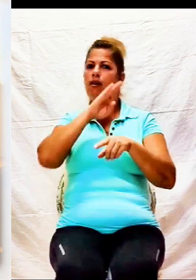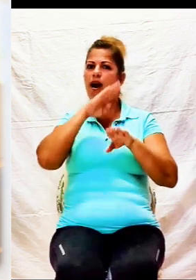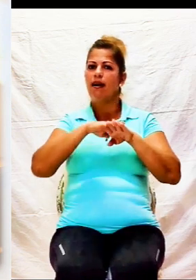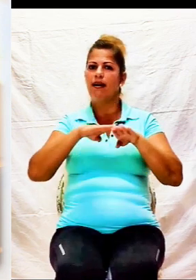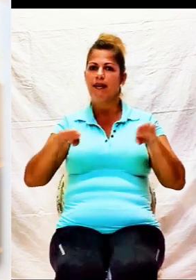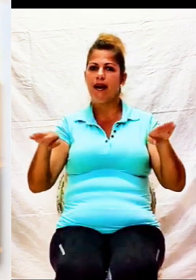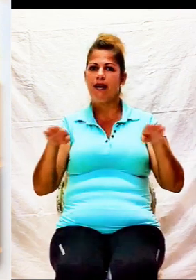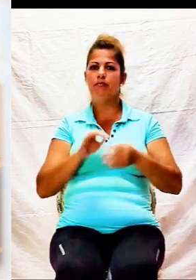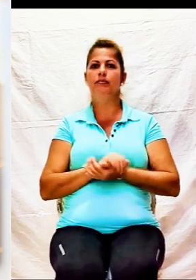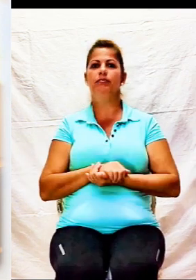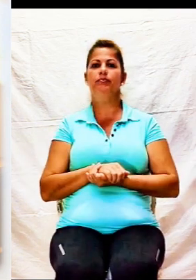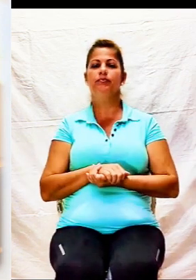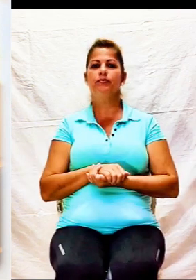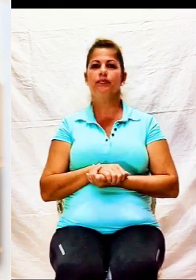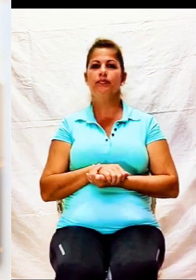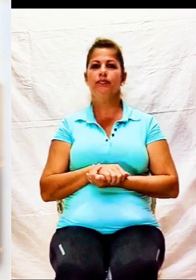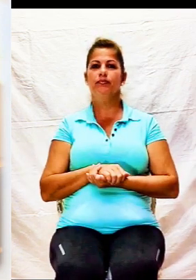pertenencias.